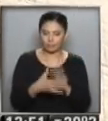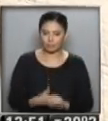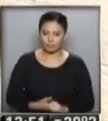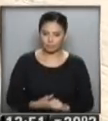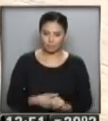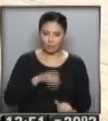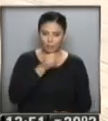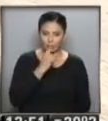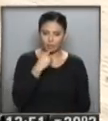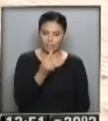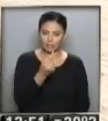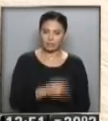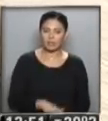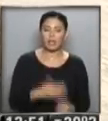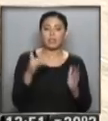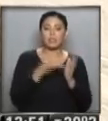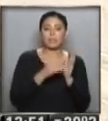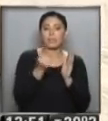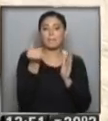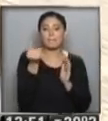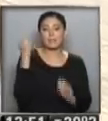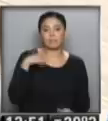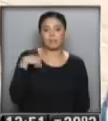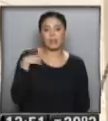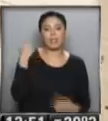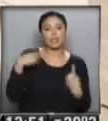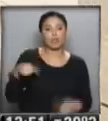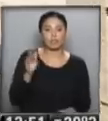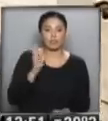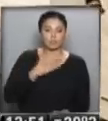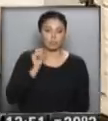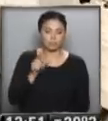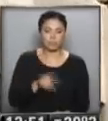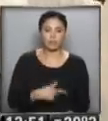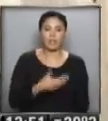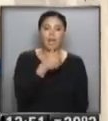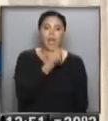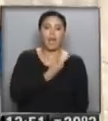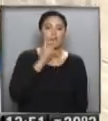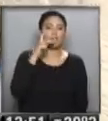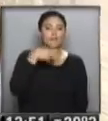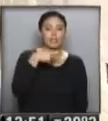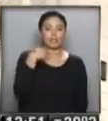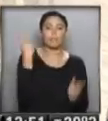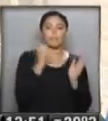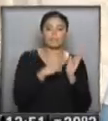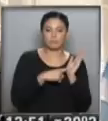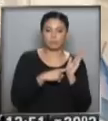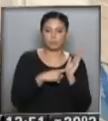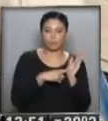al nivel de ingresos y a los bienes personales, la AFIP aplicará el principio de